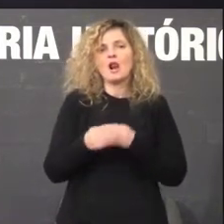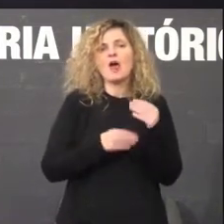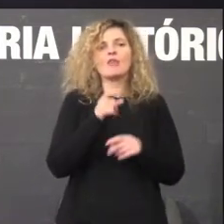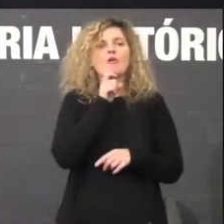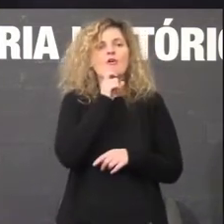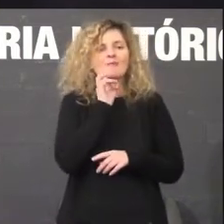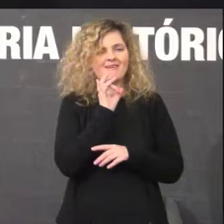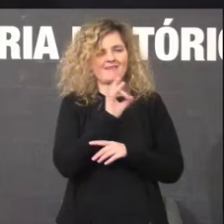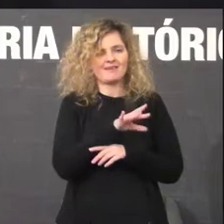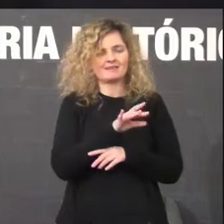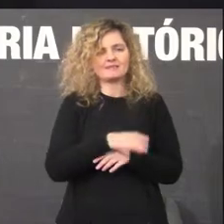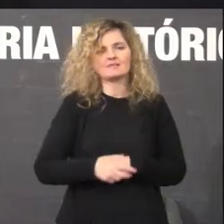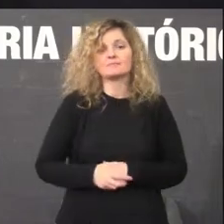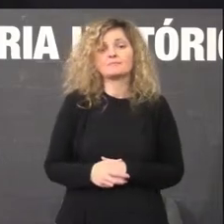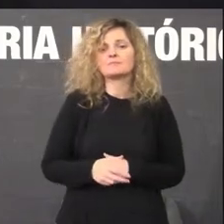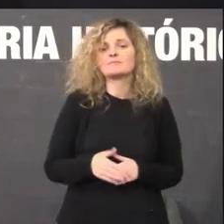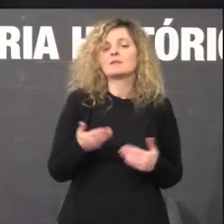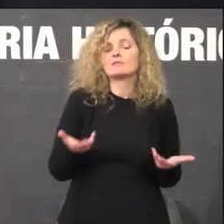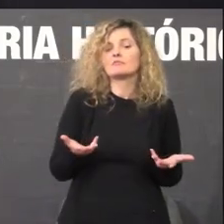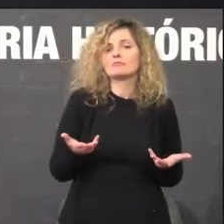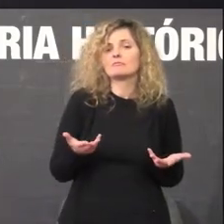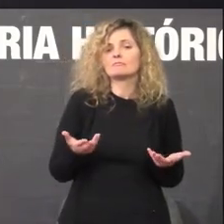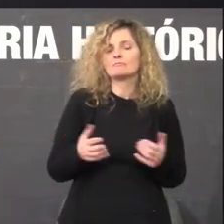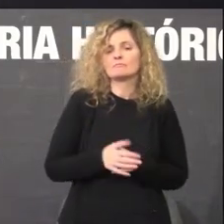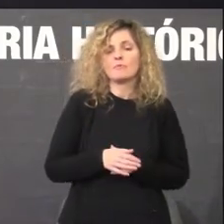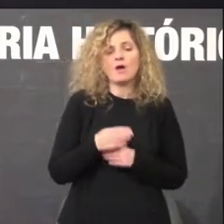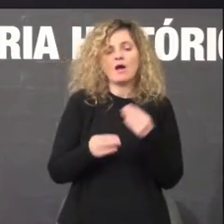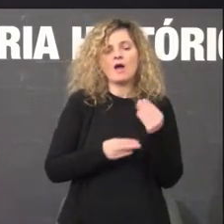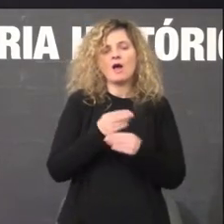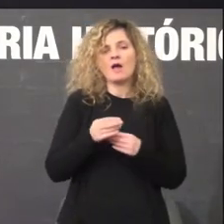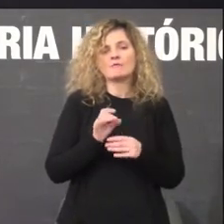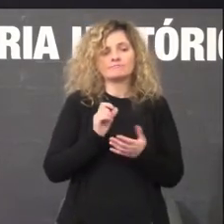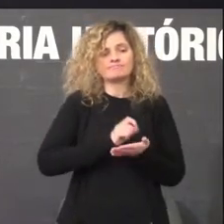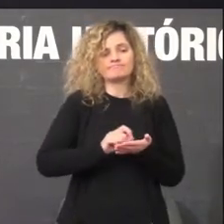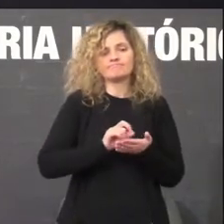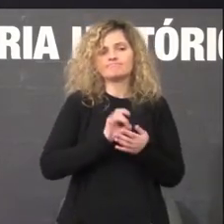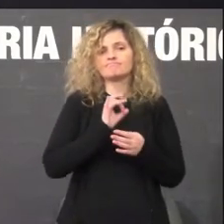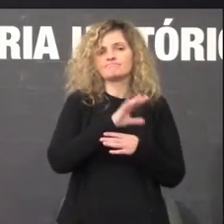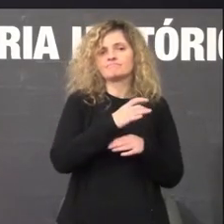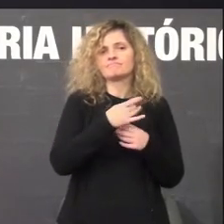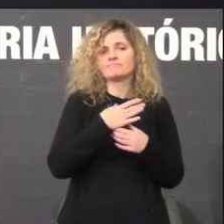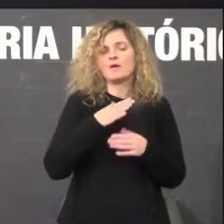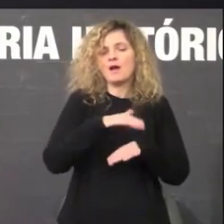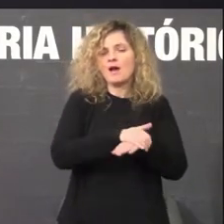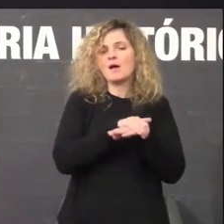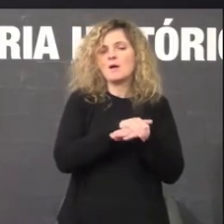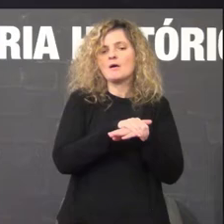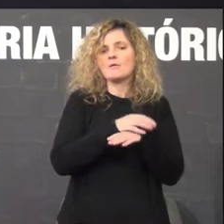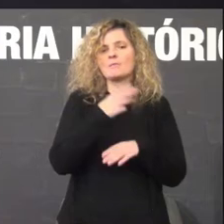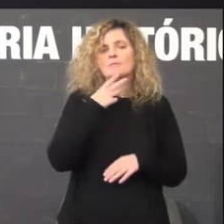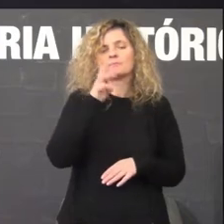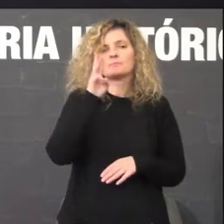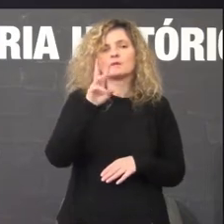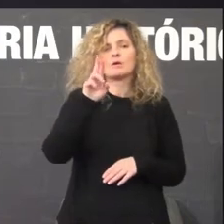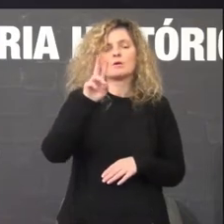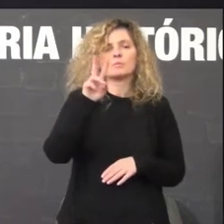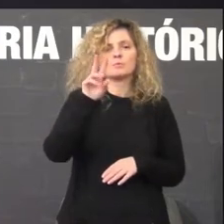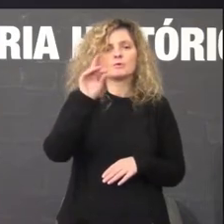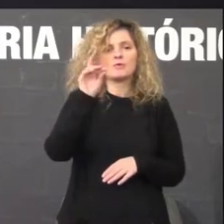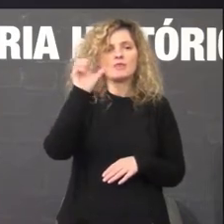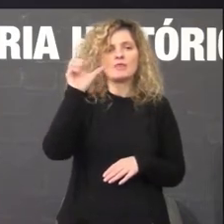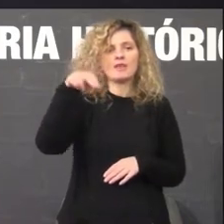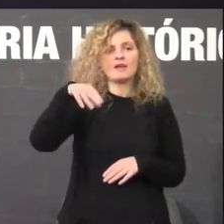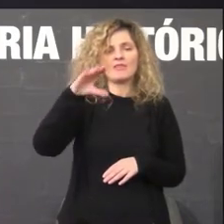carta. Y entonces, lo que hace es que escribe las cartas y él se hace amigo de Prudencio Mur, que es